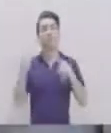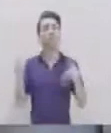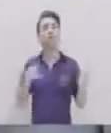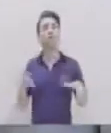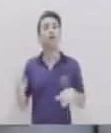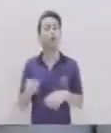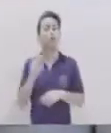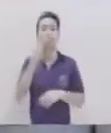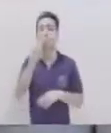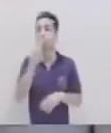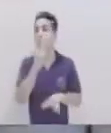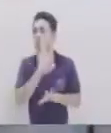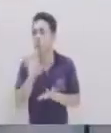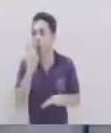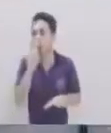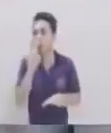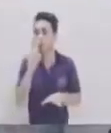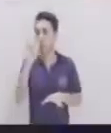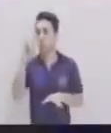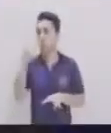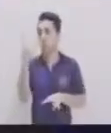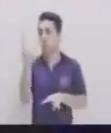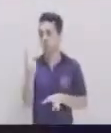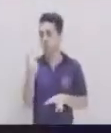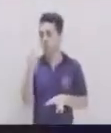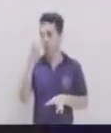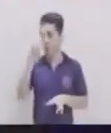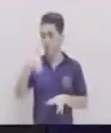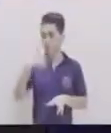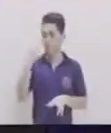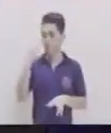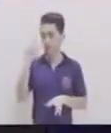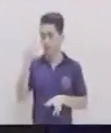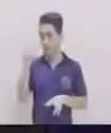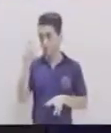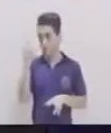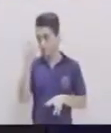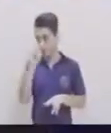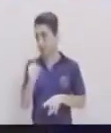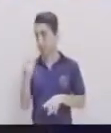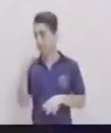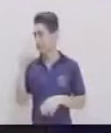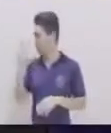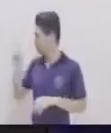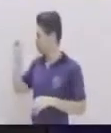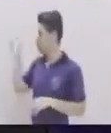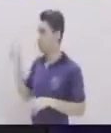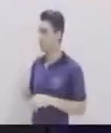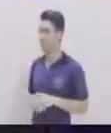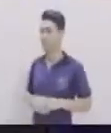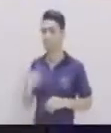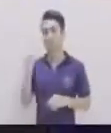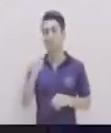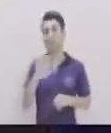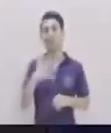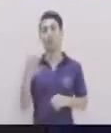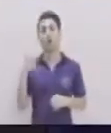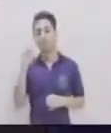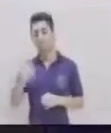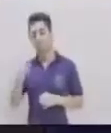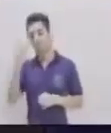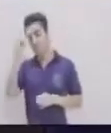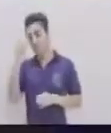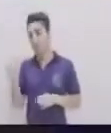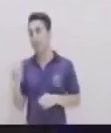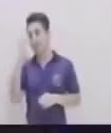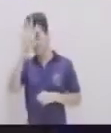es 2 unidades. Perfecto. Ahora, si nosotros nos damos cuenta, sabemos que ahora podemos aprender a